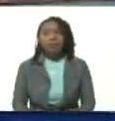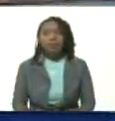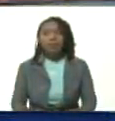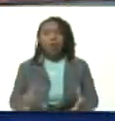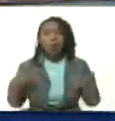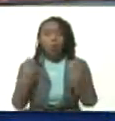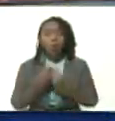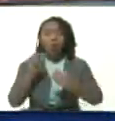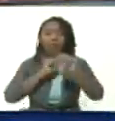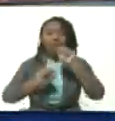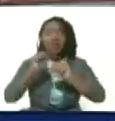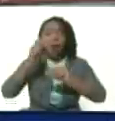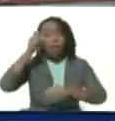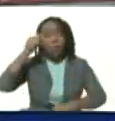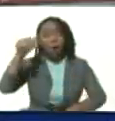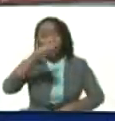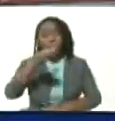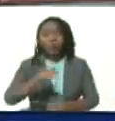junto al defensor del pueblo,